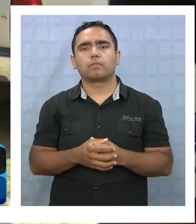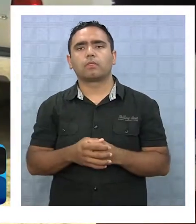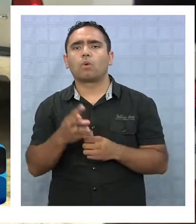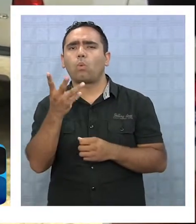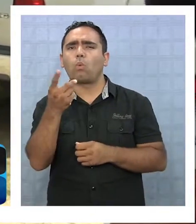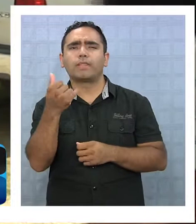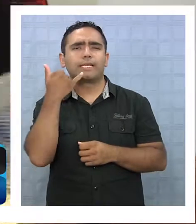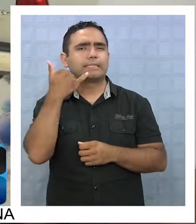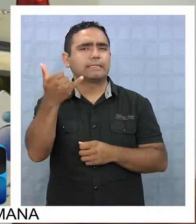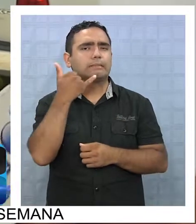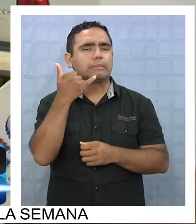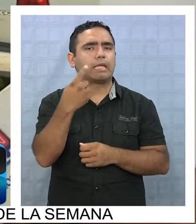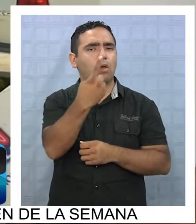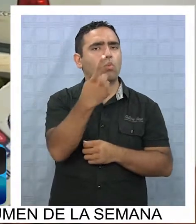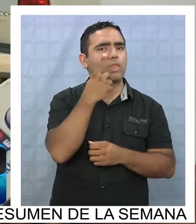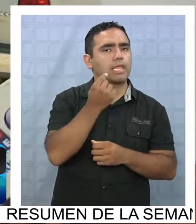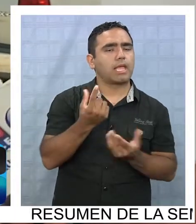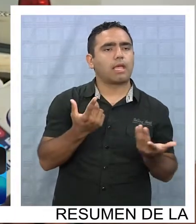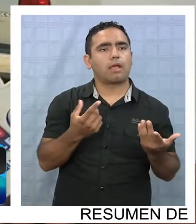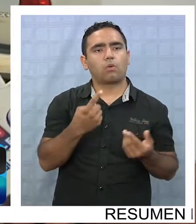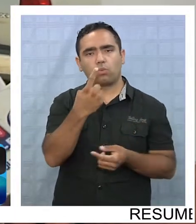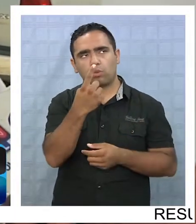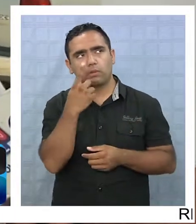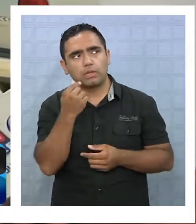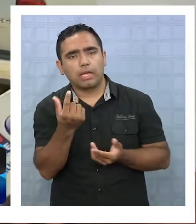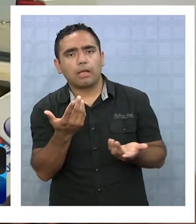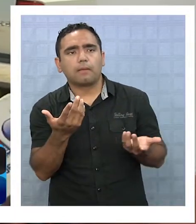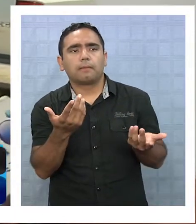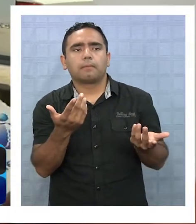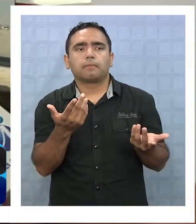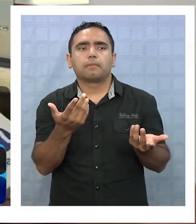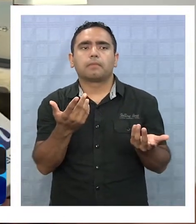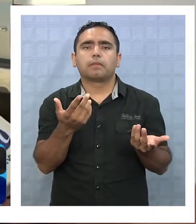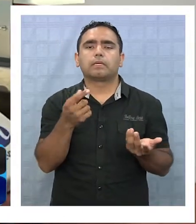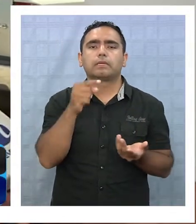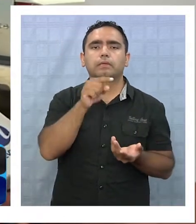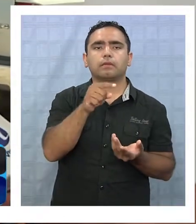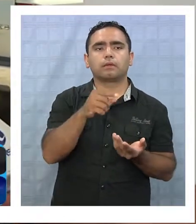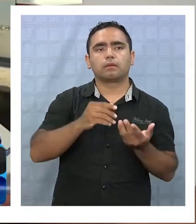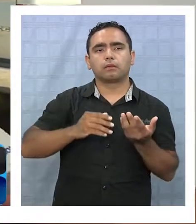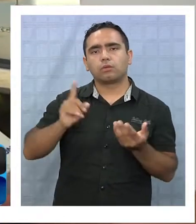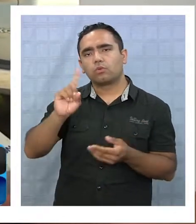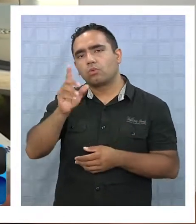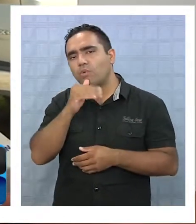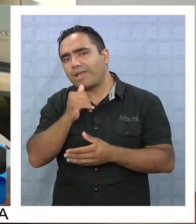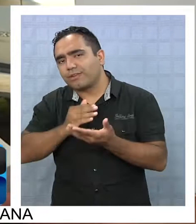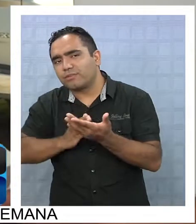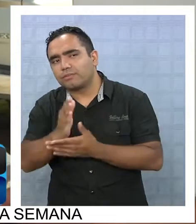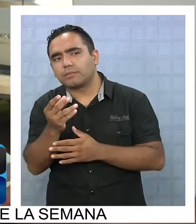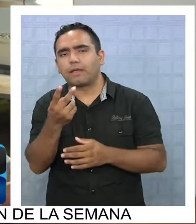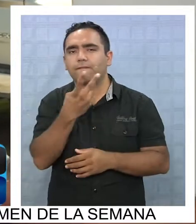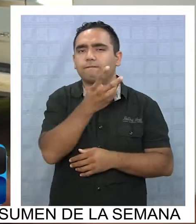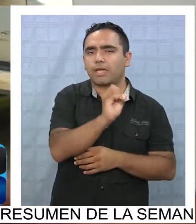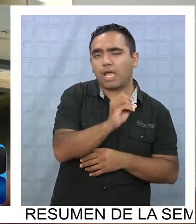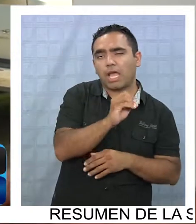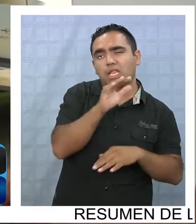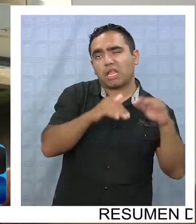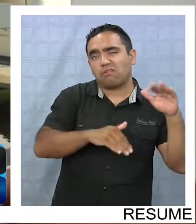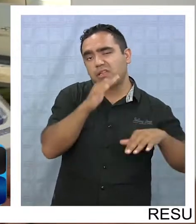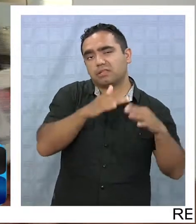aproximadamente se reciben en un día? En un día, bueno, como todavía no comenzábamos con el periodo estival, unas 20.